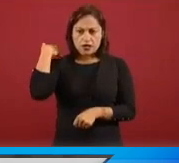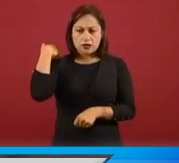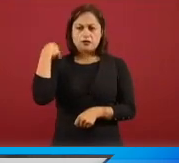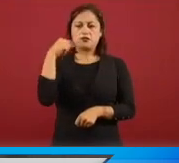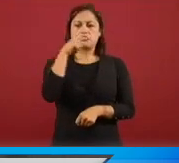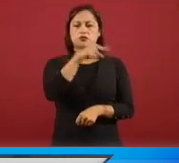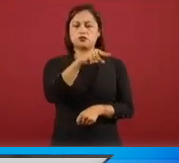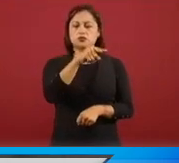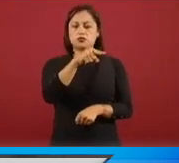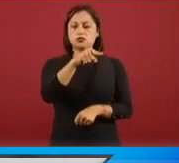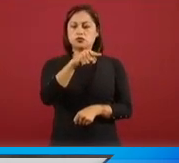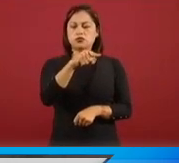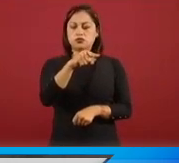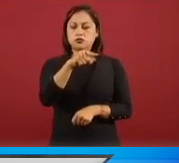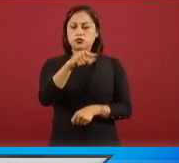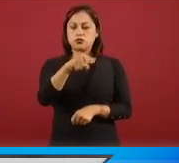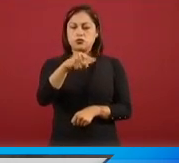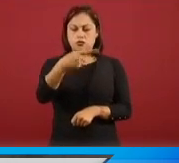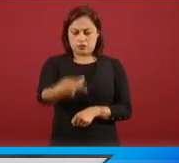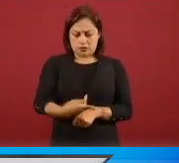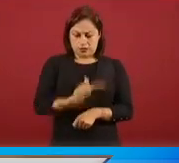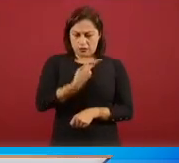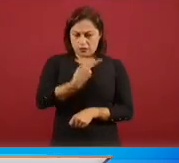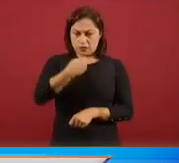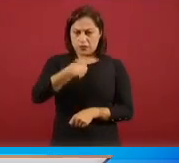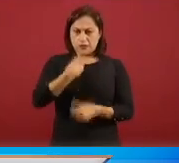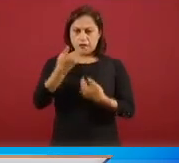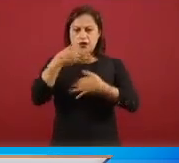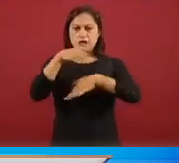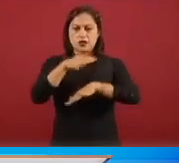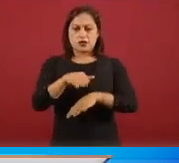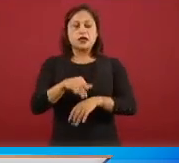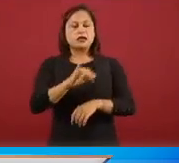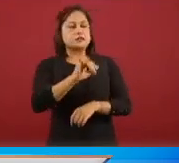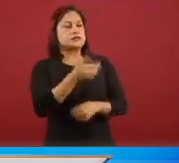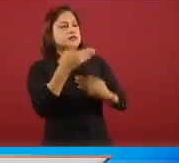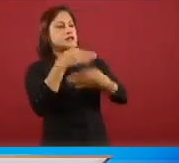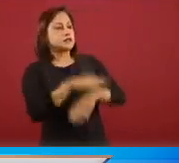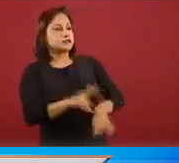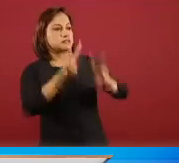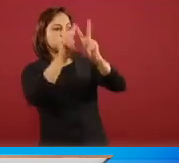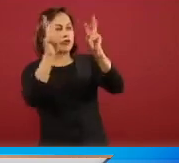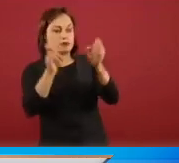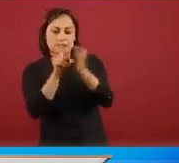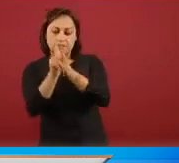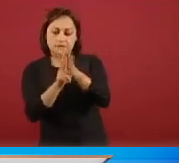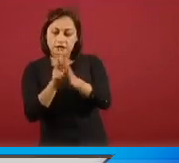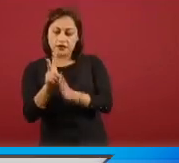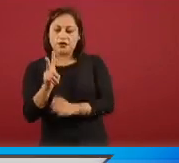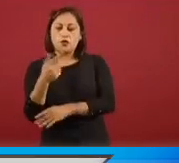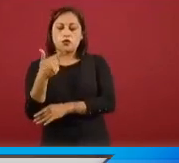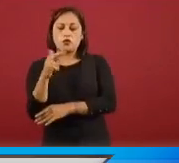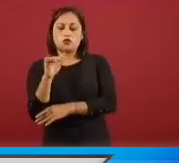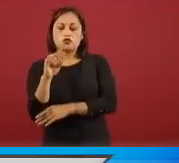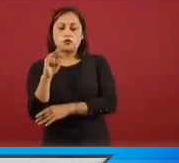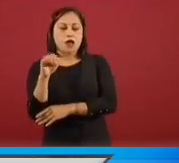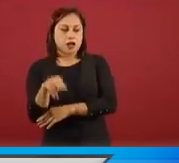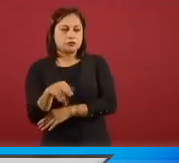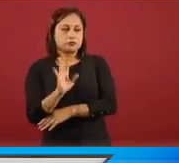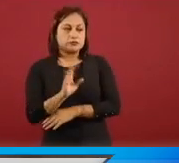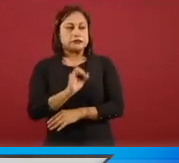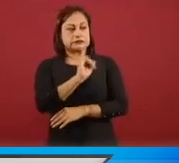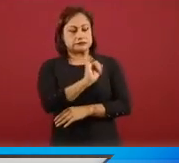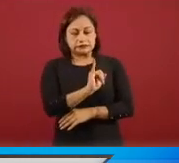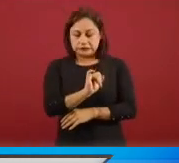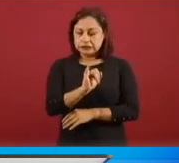este reportero irvin pineda en un vídeo claramente tuvo un comportamiento muy distinto con calderón de modo que era evidente que cuando había transferencia de